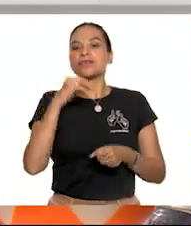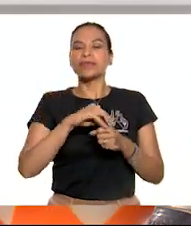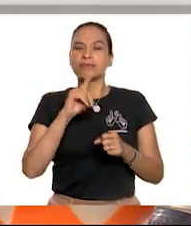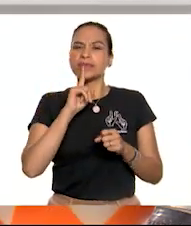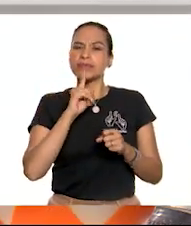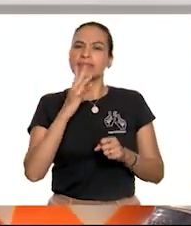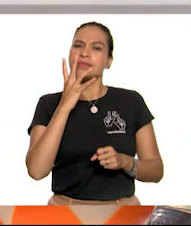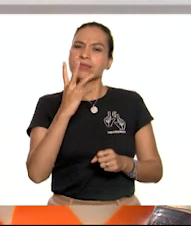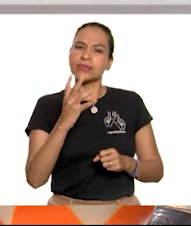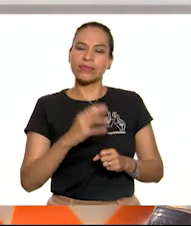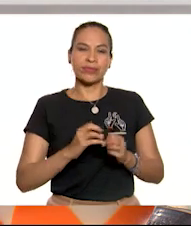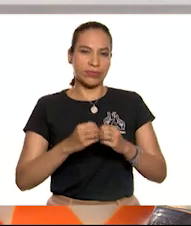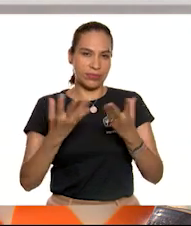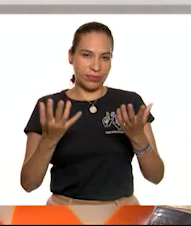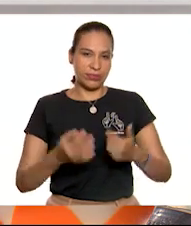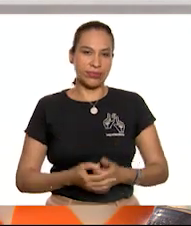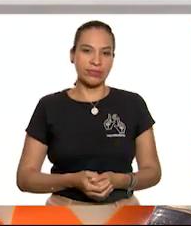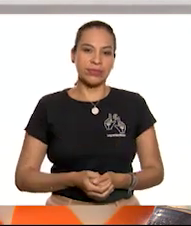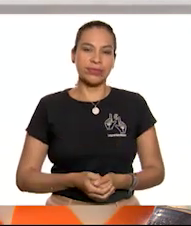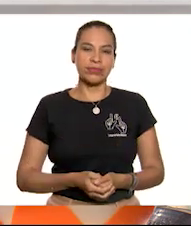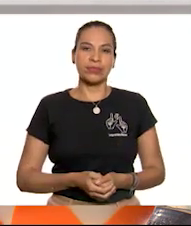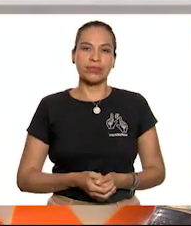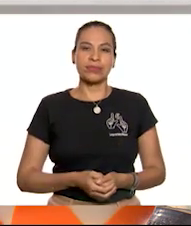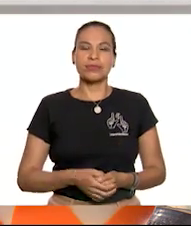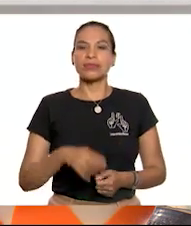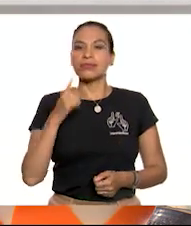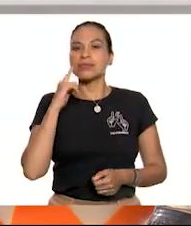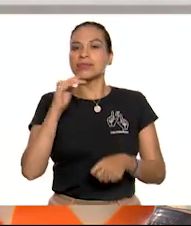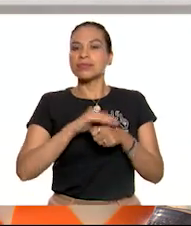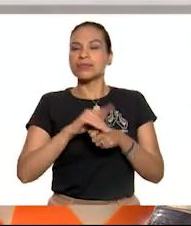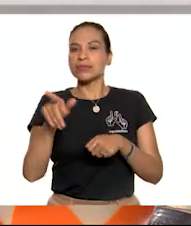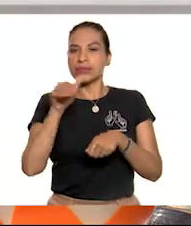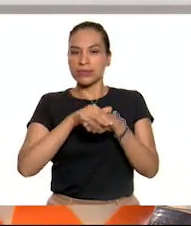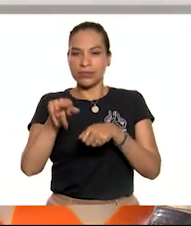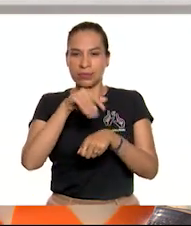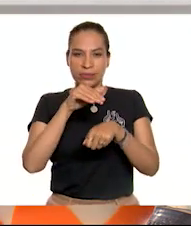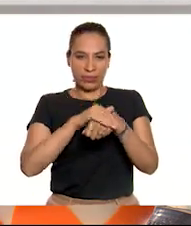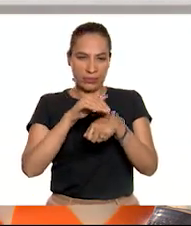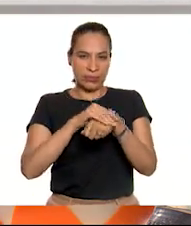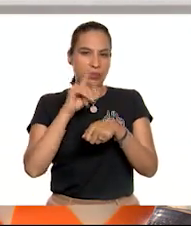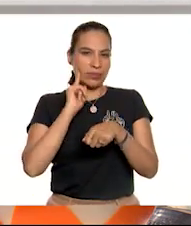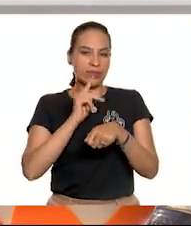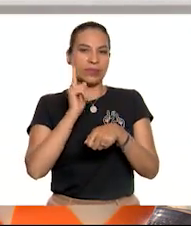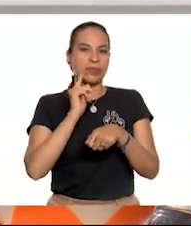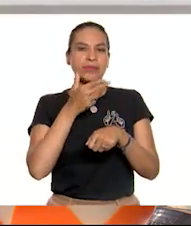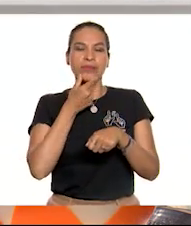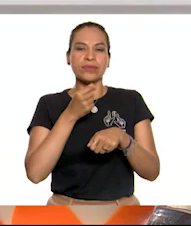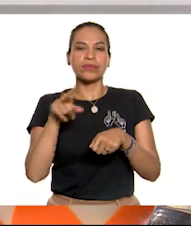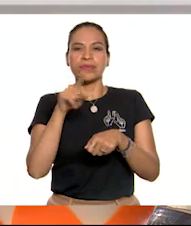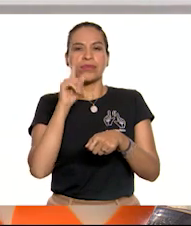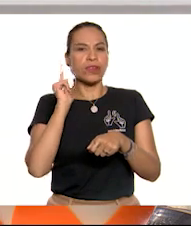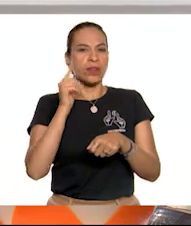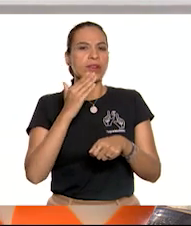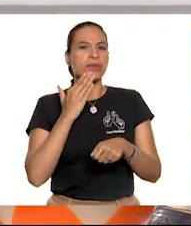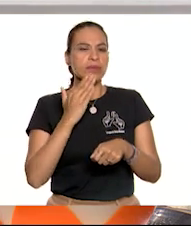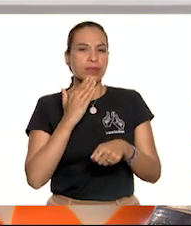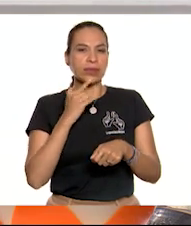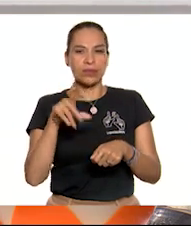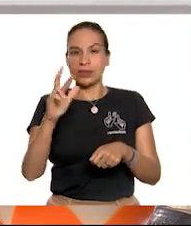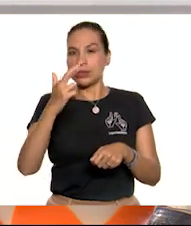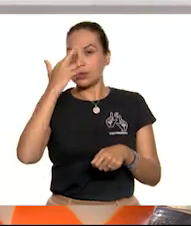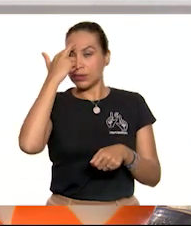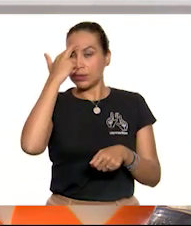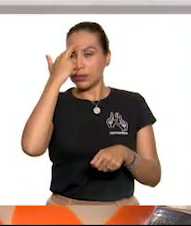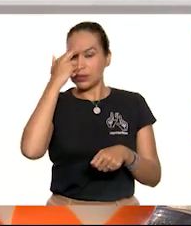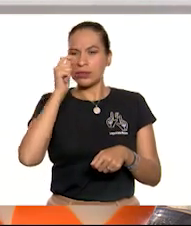seria. Claro. A ver, amigos, amigas y amigos, espero que se encuentren muy bien. Y